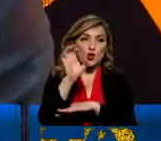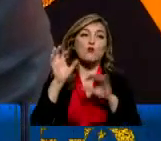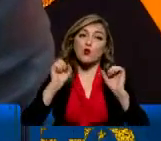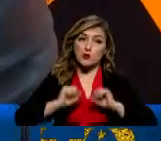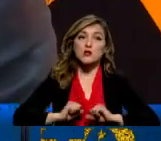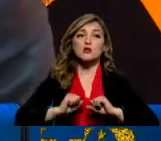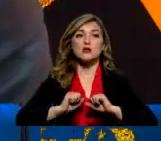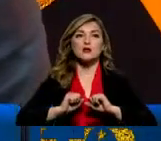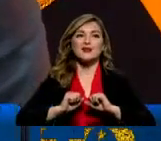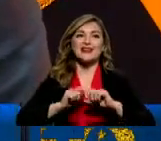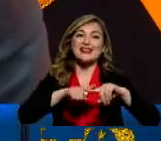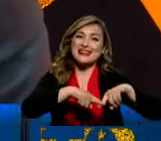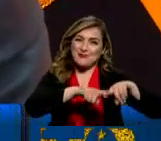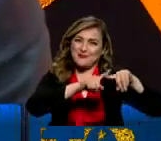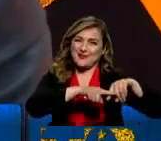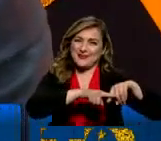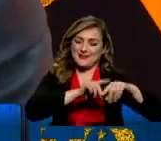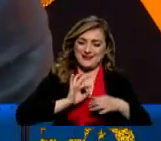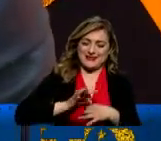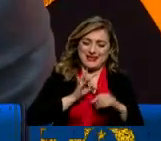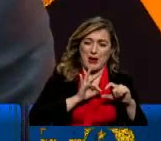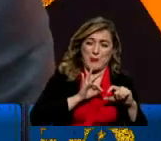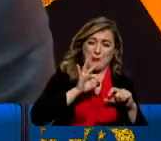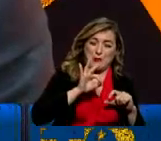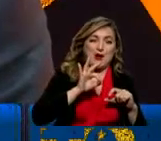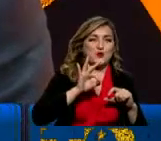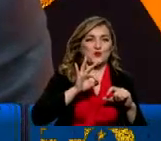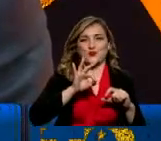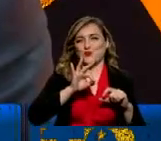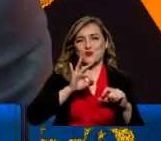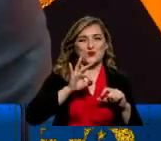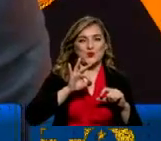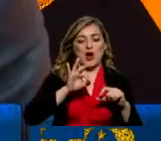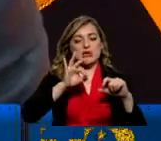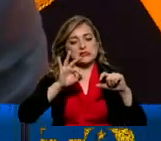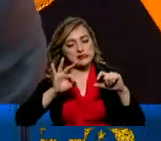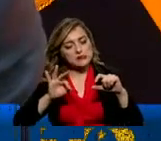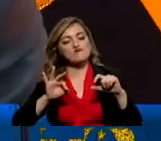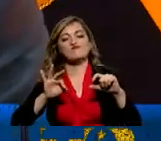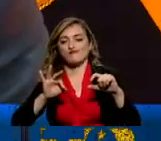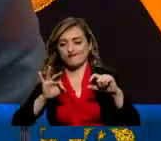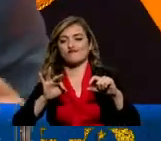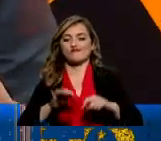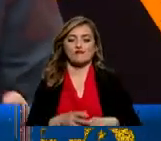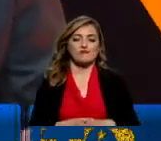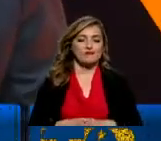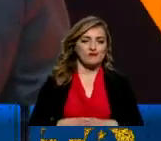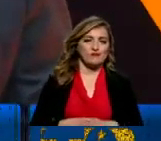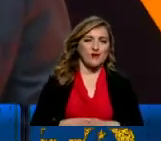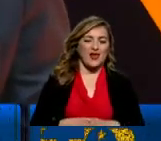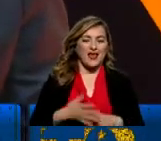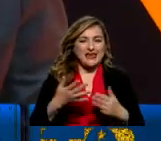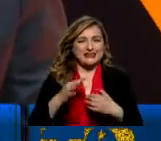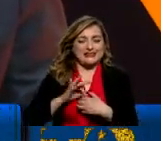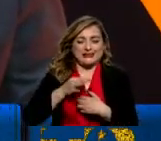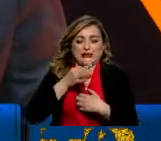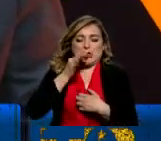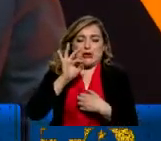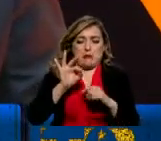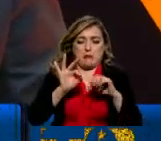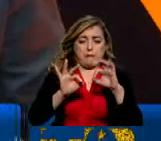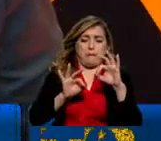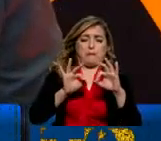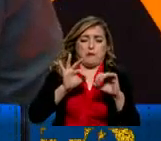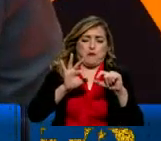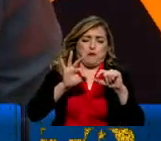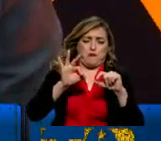cuando las condiciones epidemiológicas del país así nos permitan. Si es que las condiciones epidemiológicas del